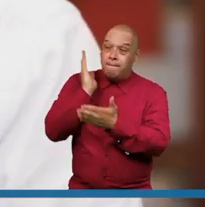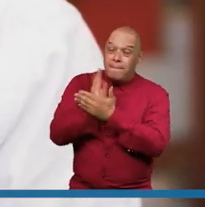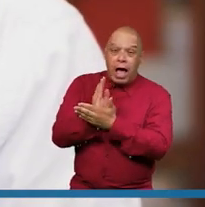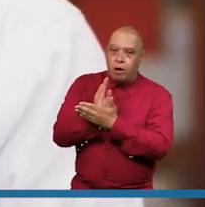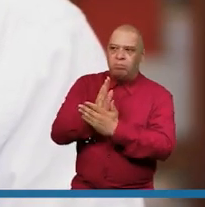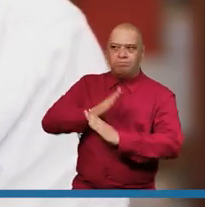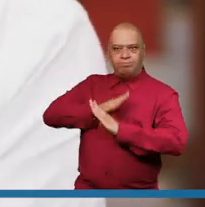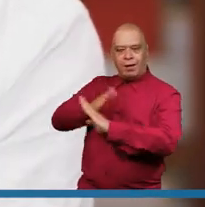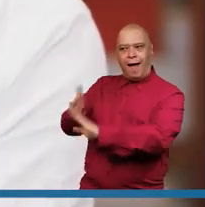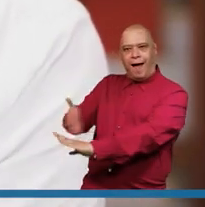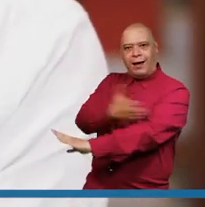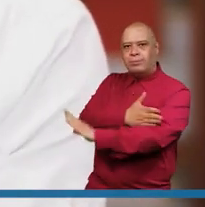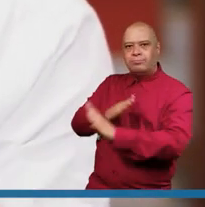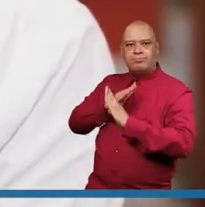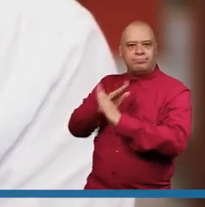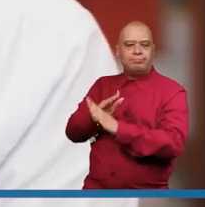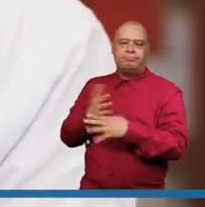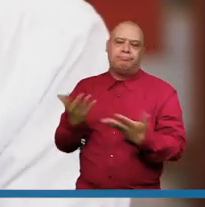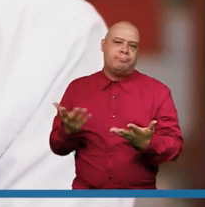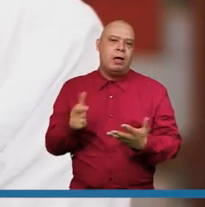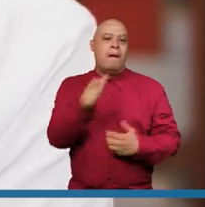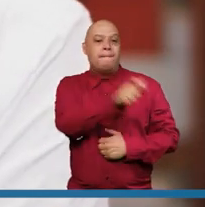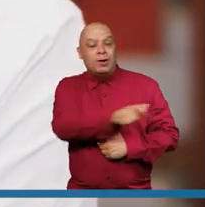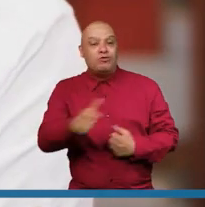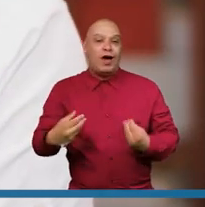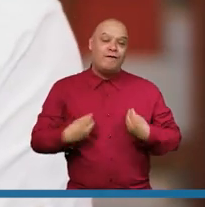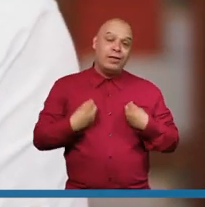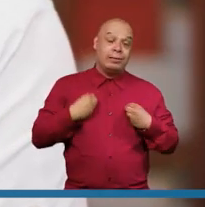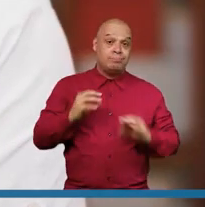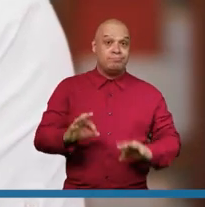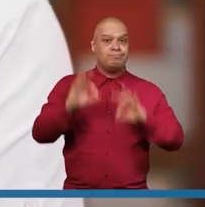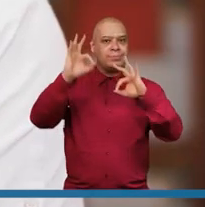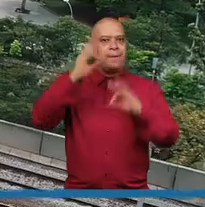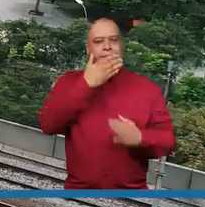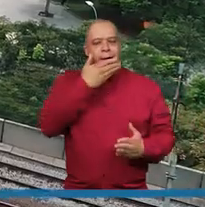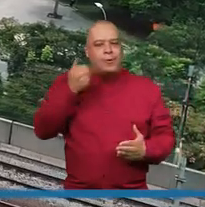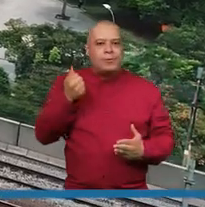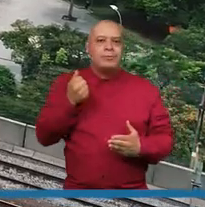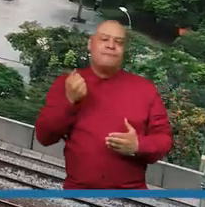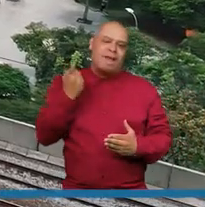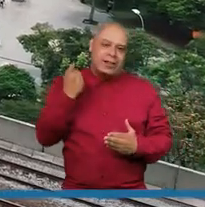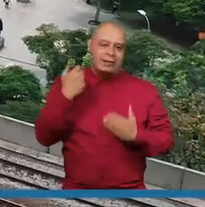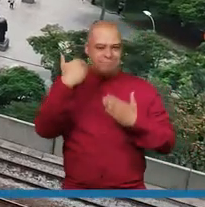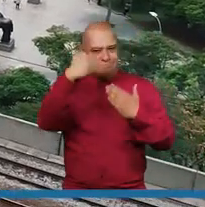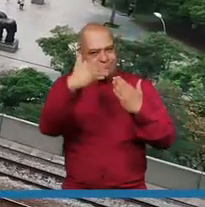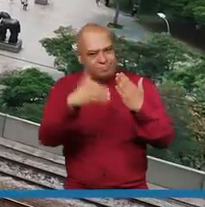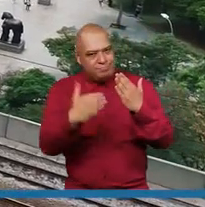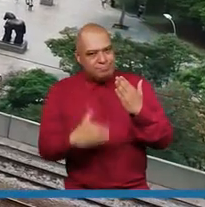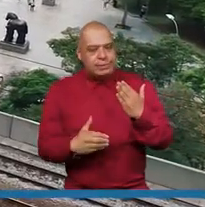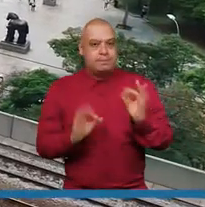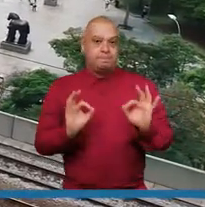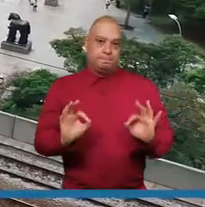estas problemáticas y otorgarle posibilidades de mejores condiciones de vida a esa población.